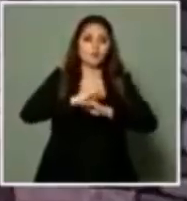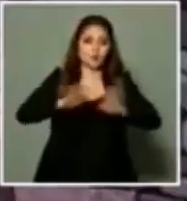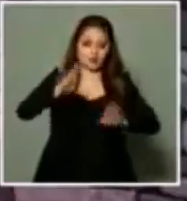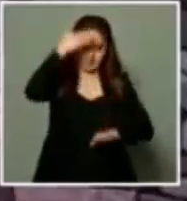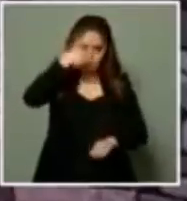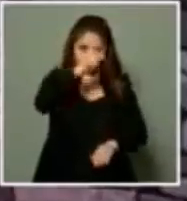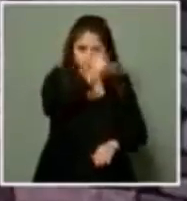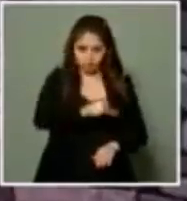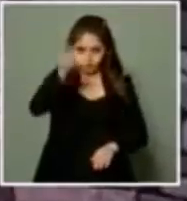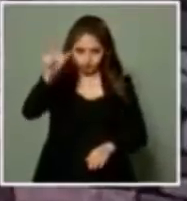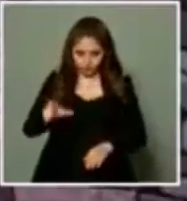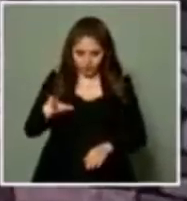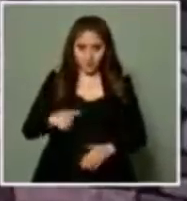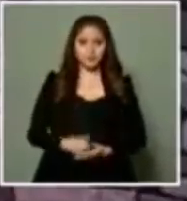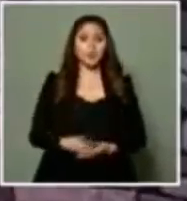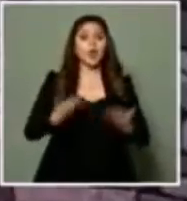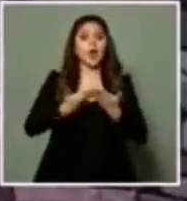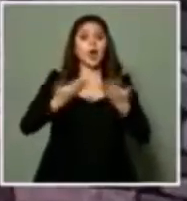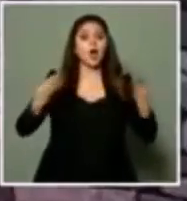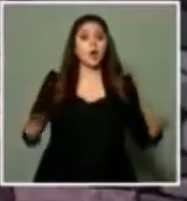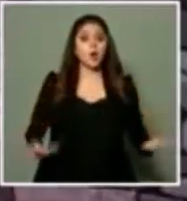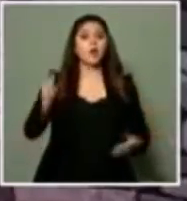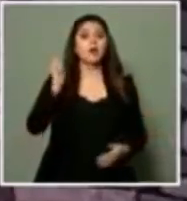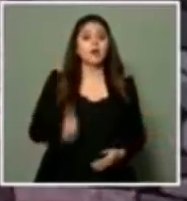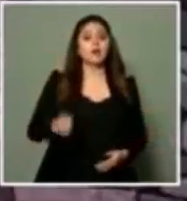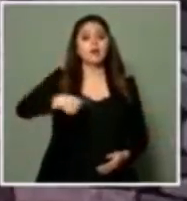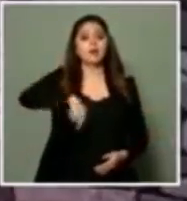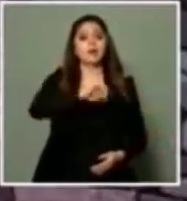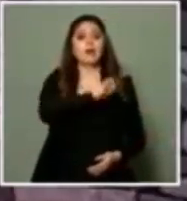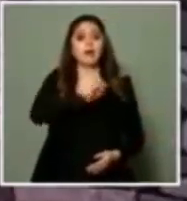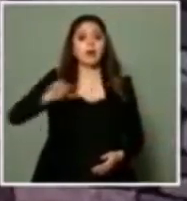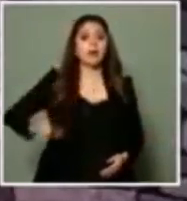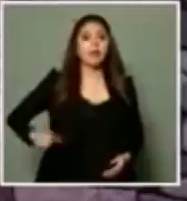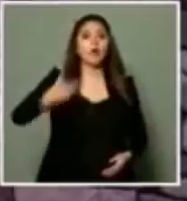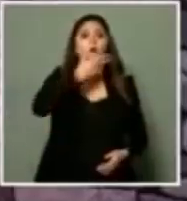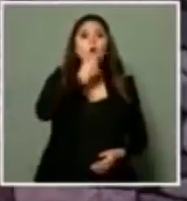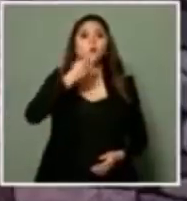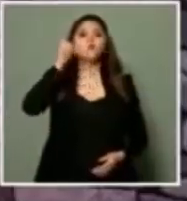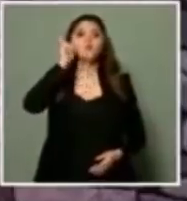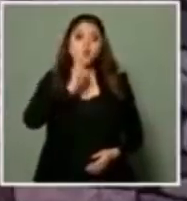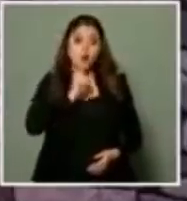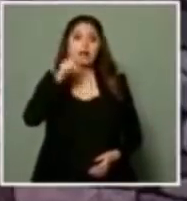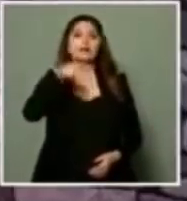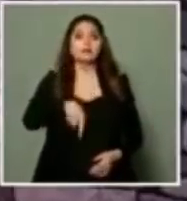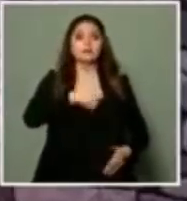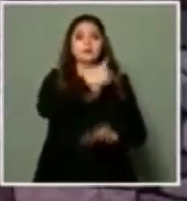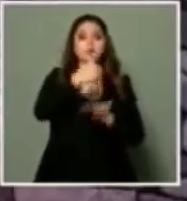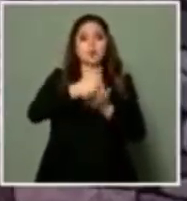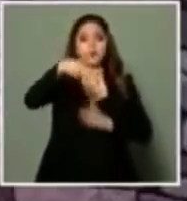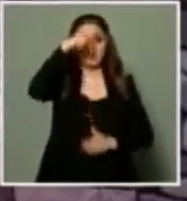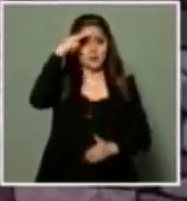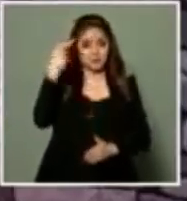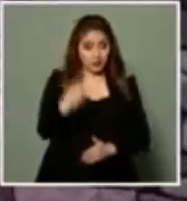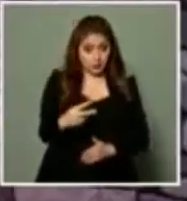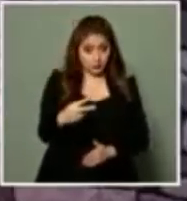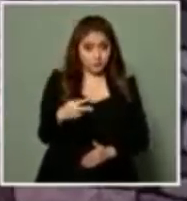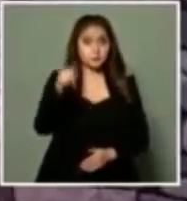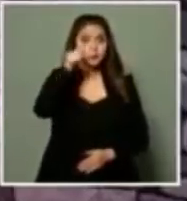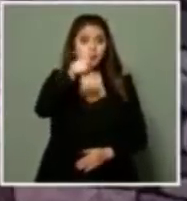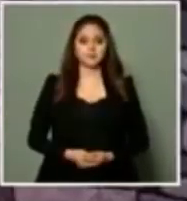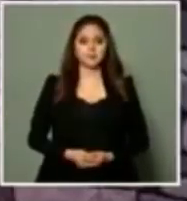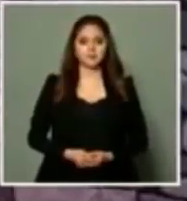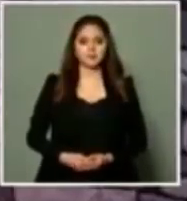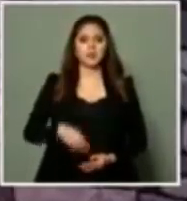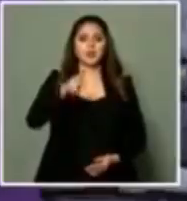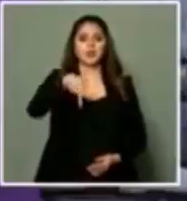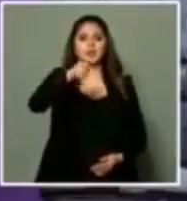El día de hoy presenciaremos a las y a el aspirante a contender por la alcaldía de Iztapalapa en la Ciudad de México. A usted, que nos sigue desde su